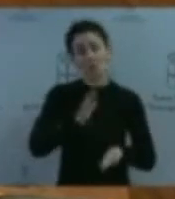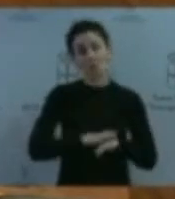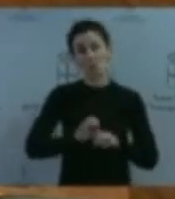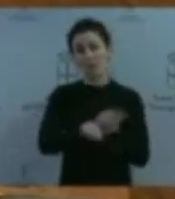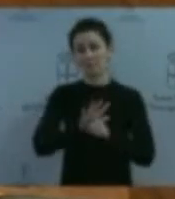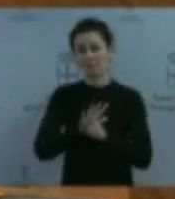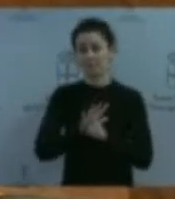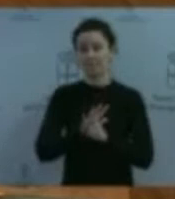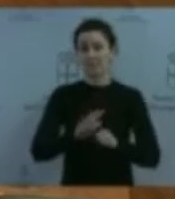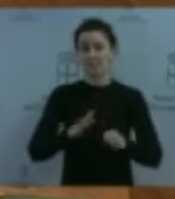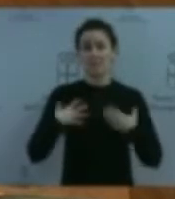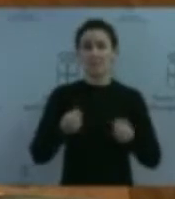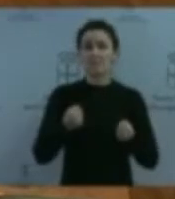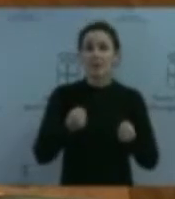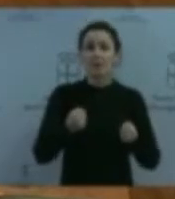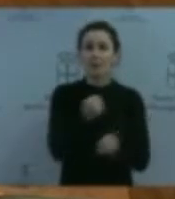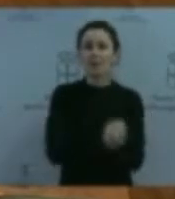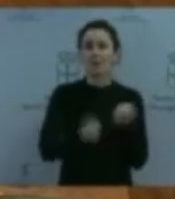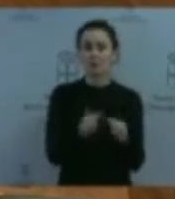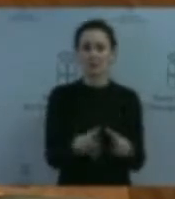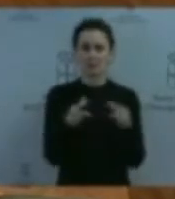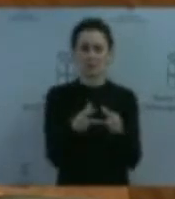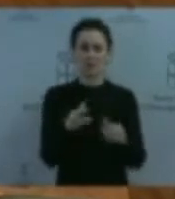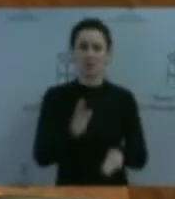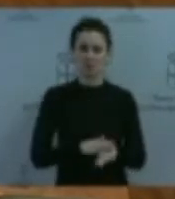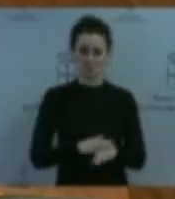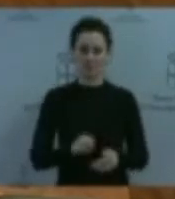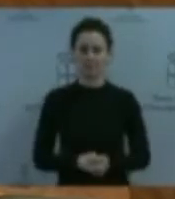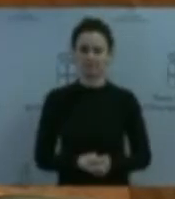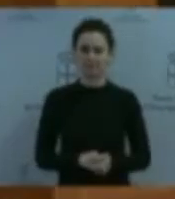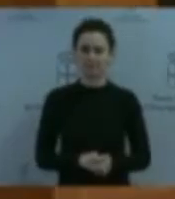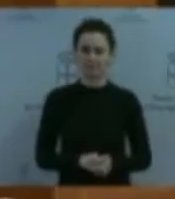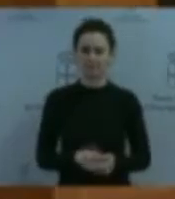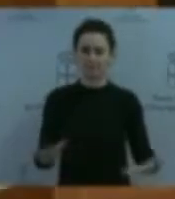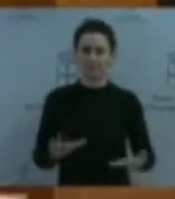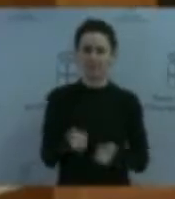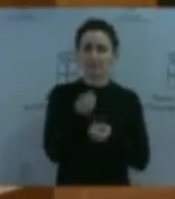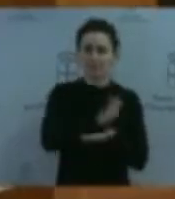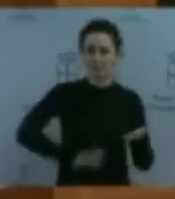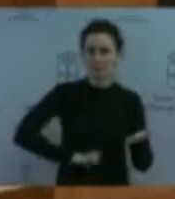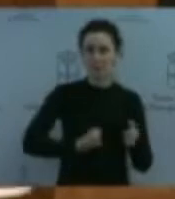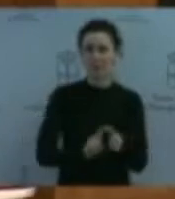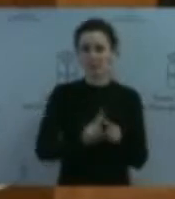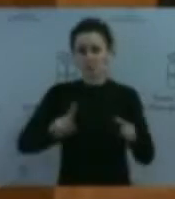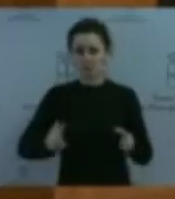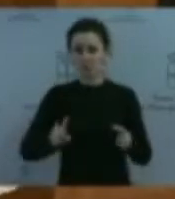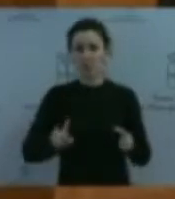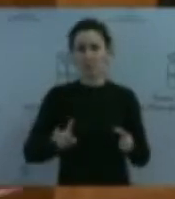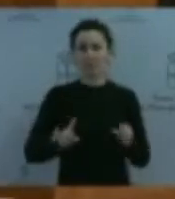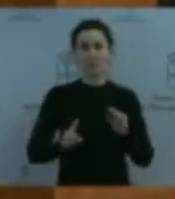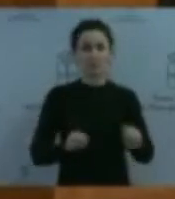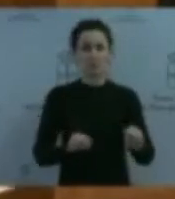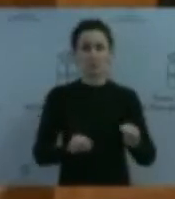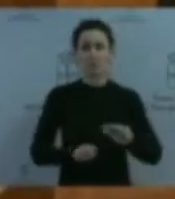de la COVID-19. El octavo informe sobre exclusión y desarrollo social en España, elaborado por la Fundación